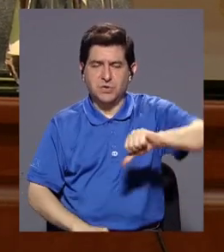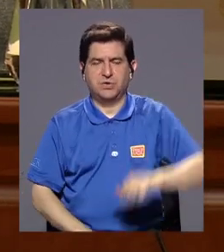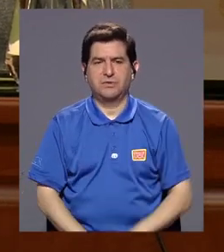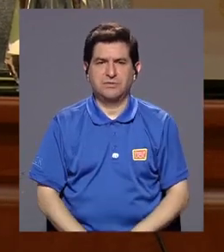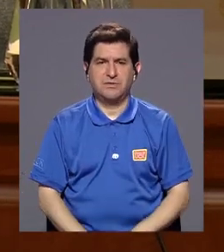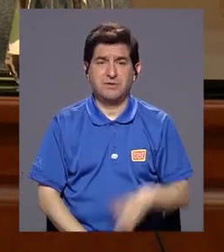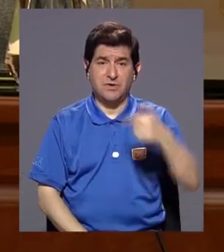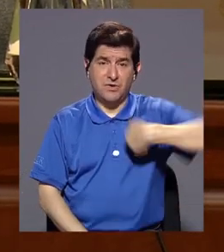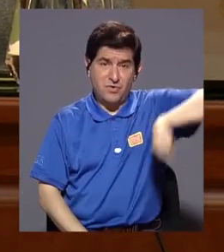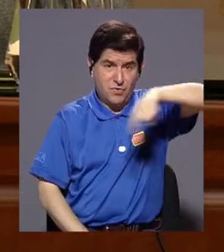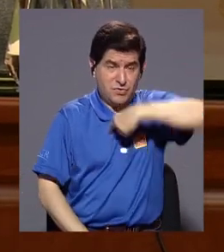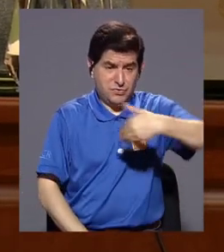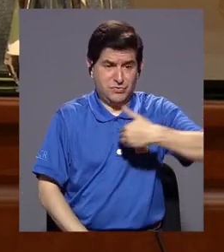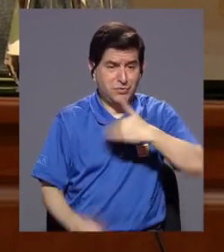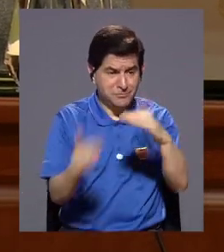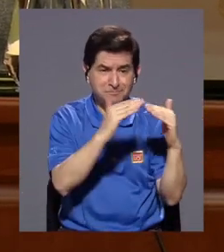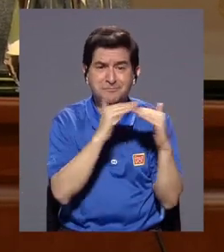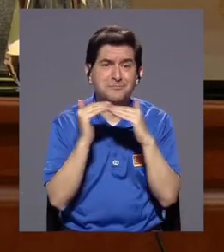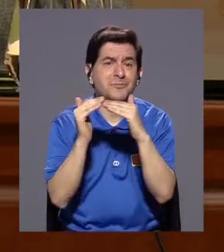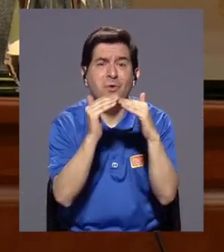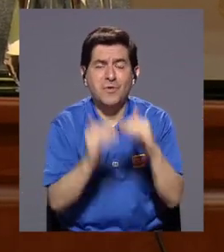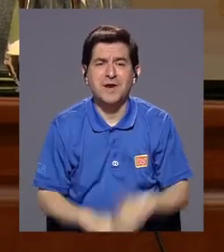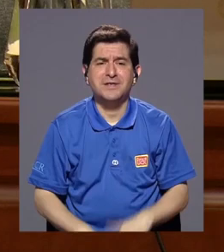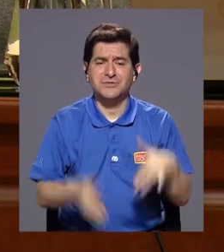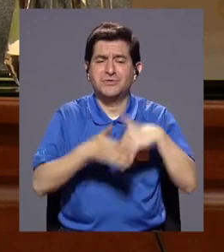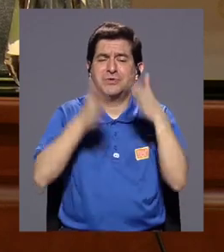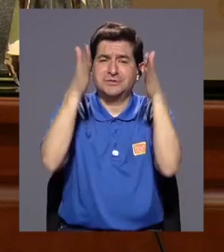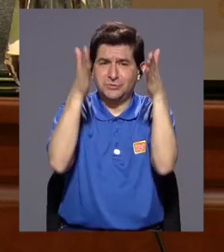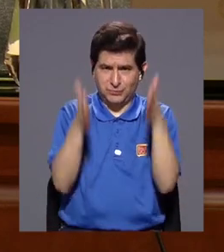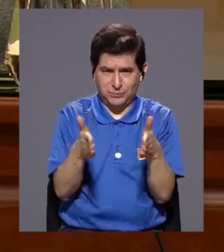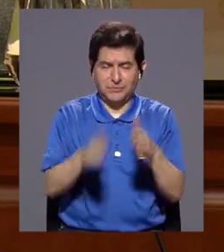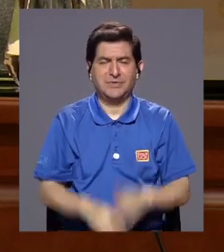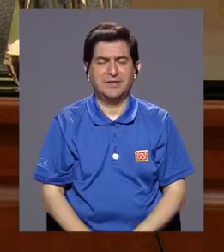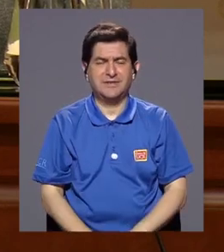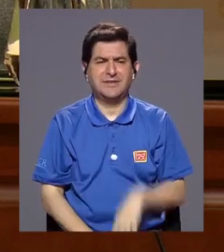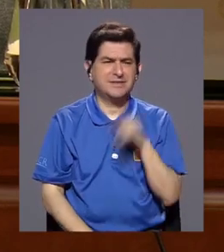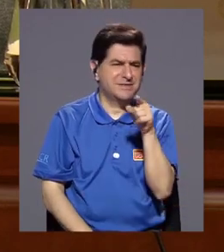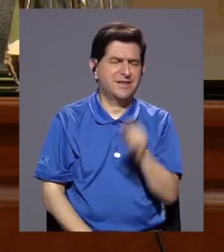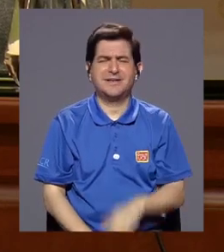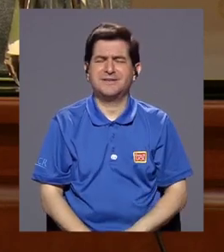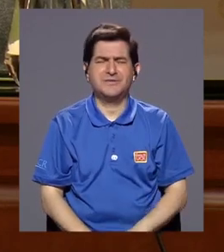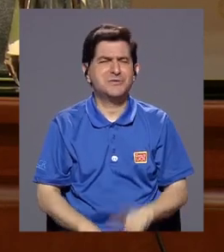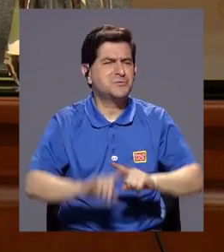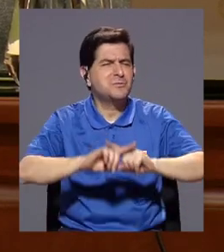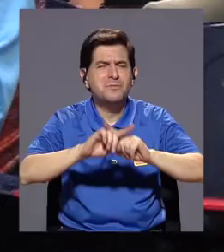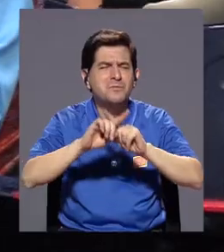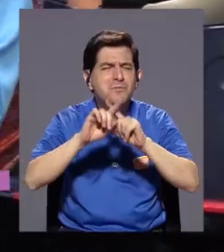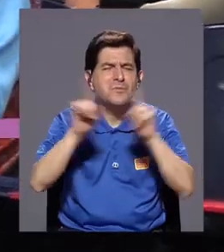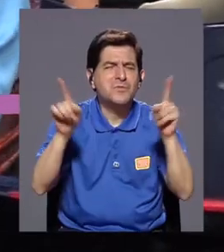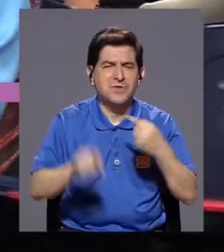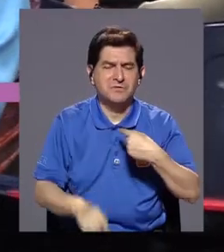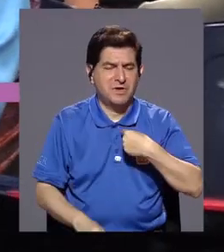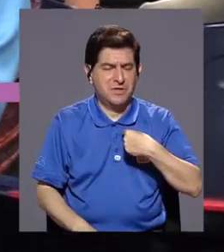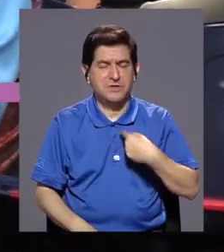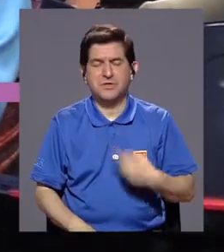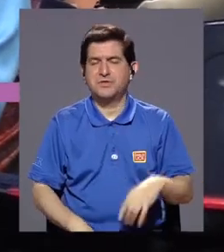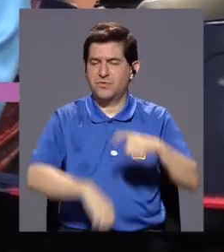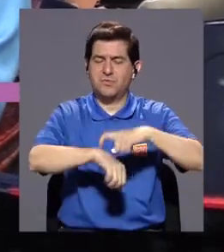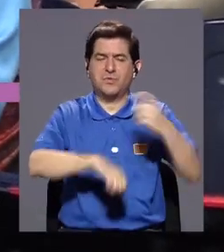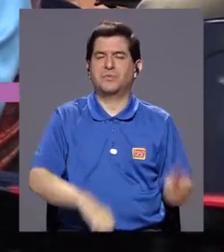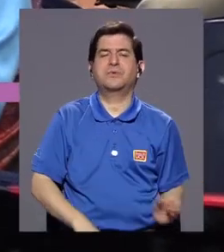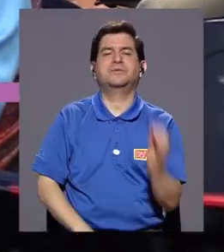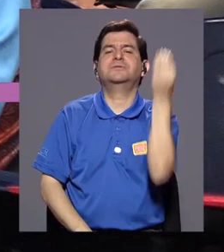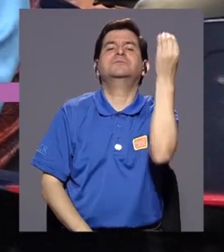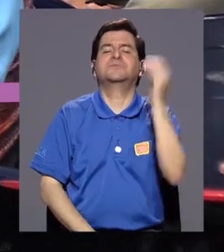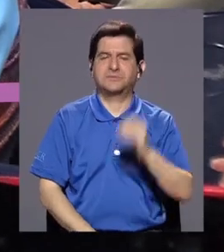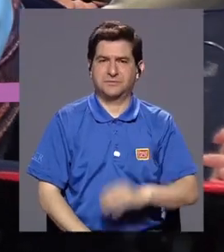poblaciones estudiantiles que difieren mucho de como yo era cuando era un adolescente. Y eso significa también